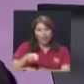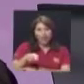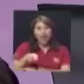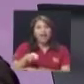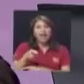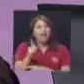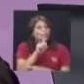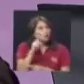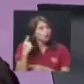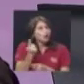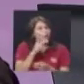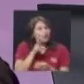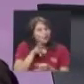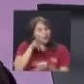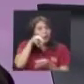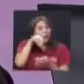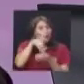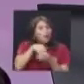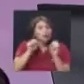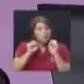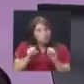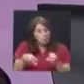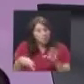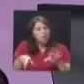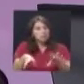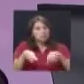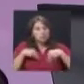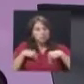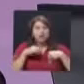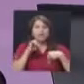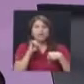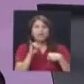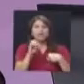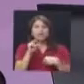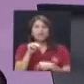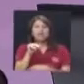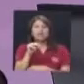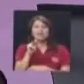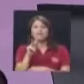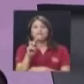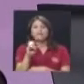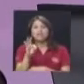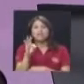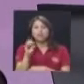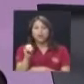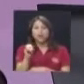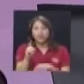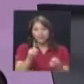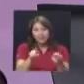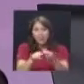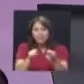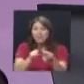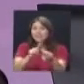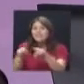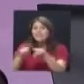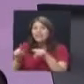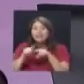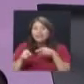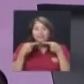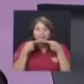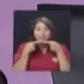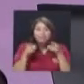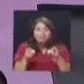no sólo la sentencia de invito sino las sentencias que se dicten en las diferentes materias en la región de américa